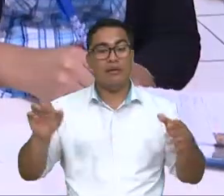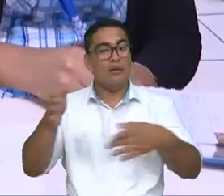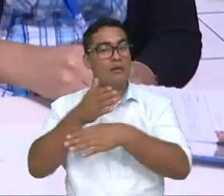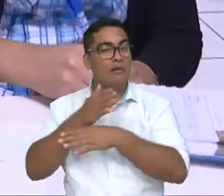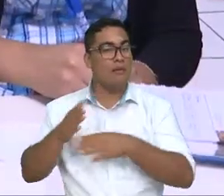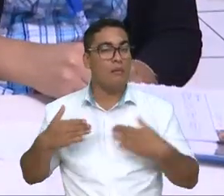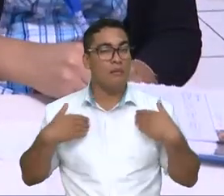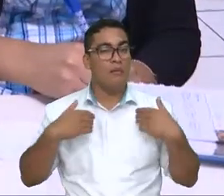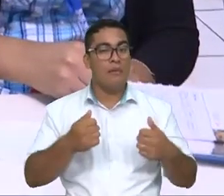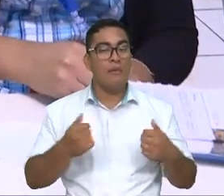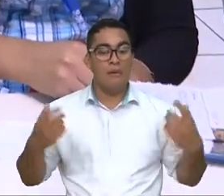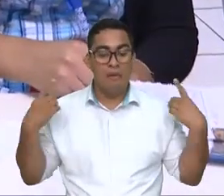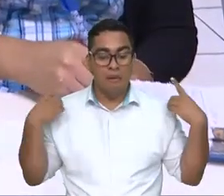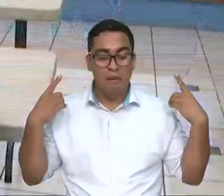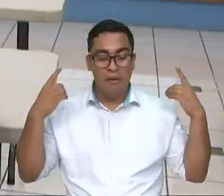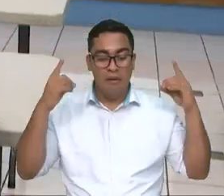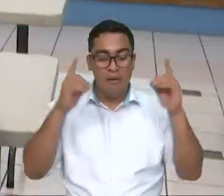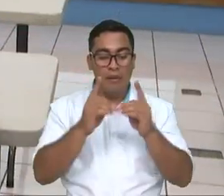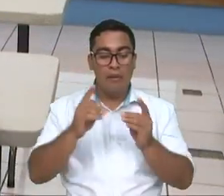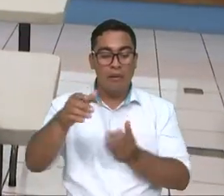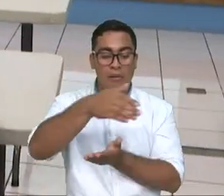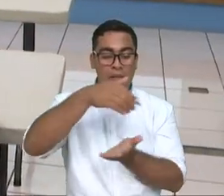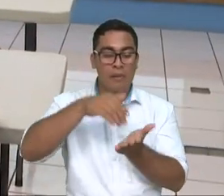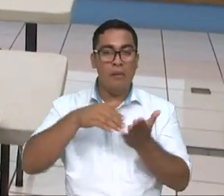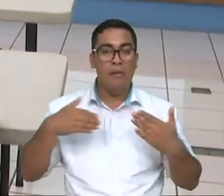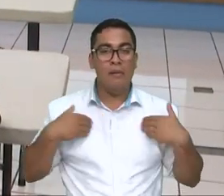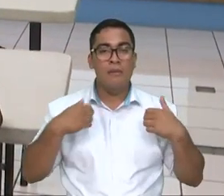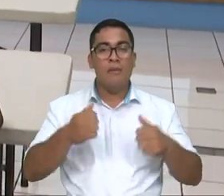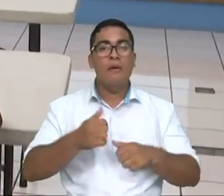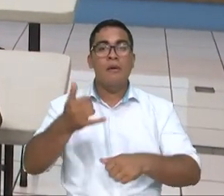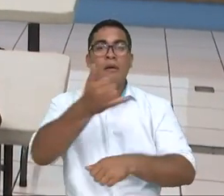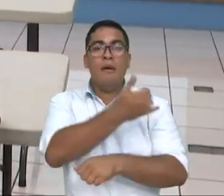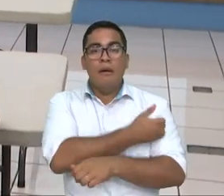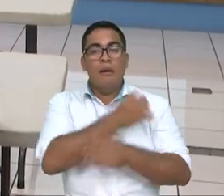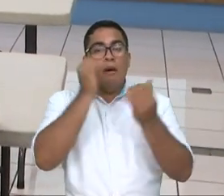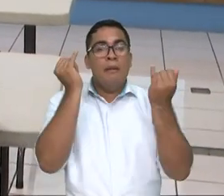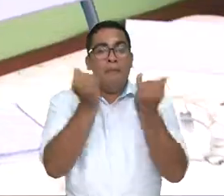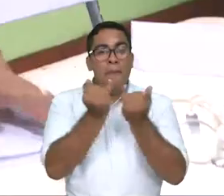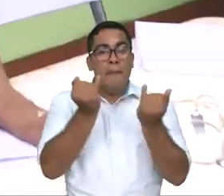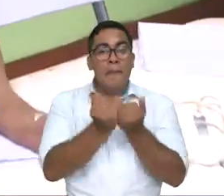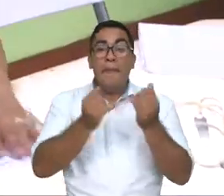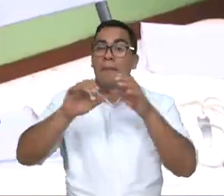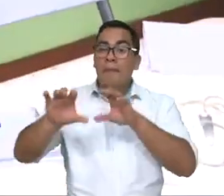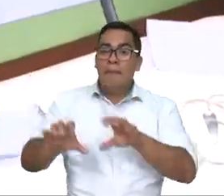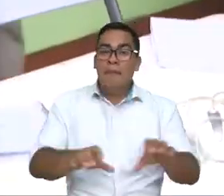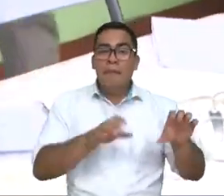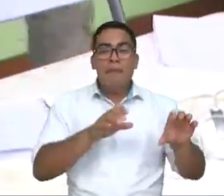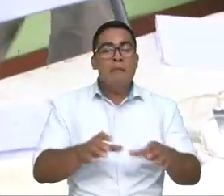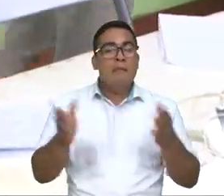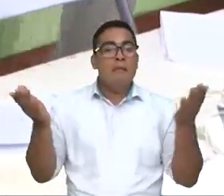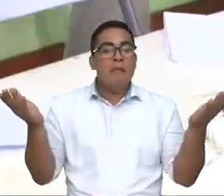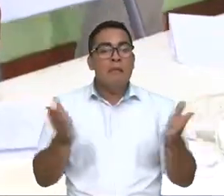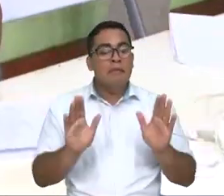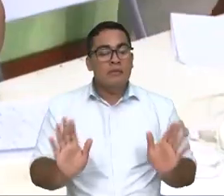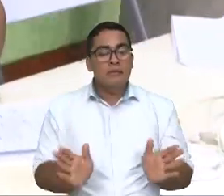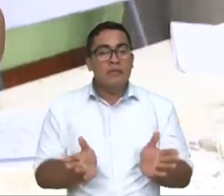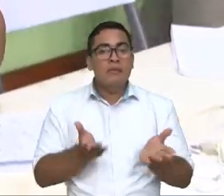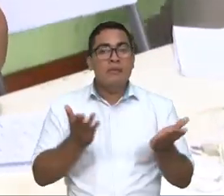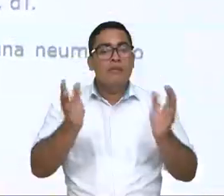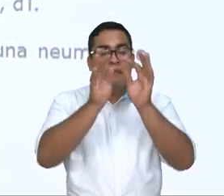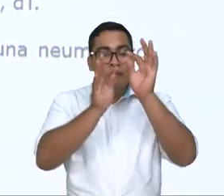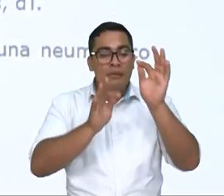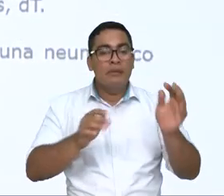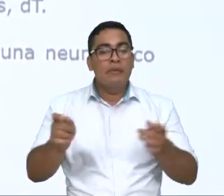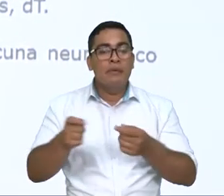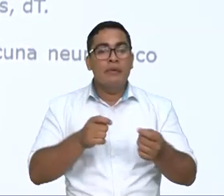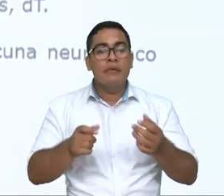los directores de centros de salud y hospitales también tomarán en cuenta actividades de lanzamiento, promoción, ferias de